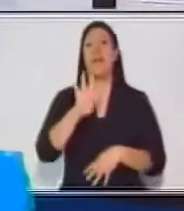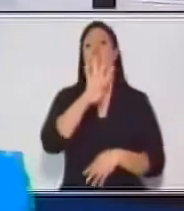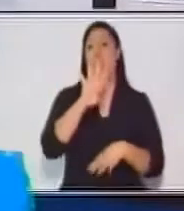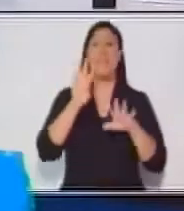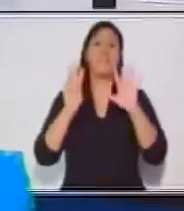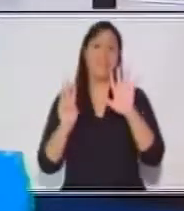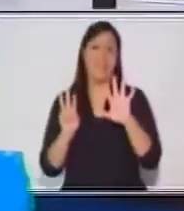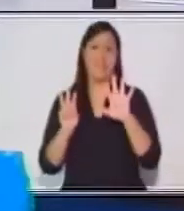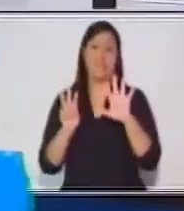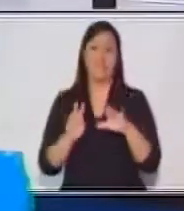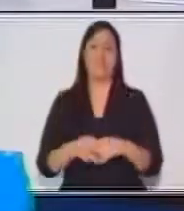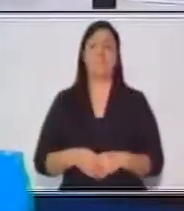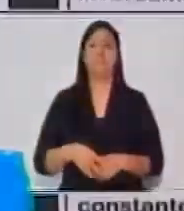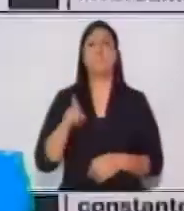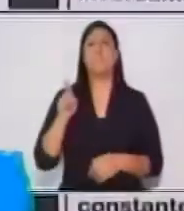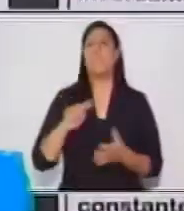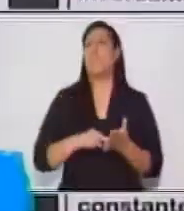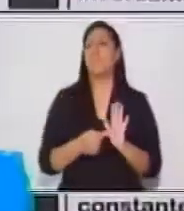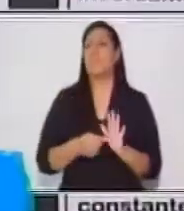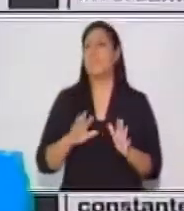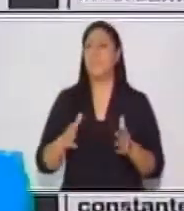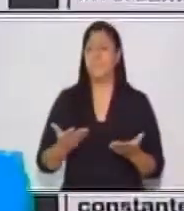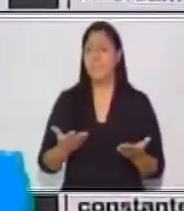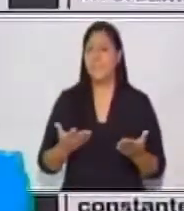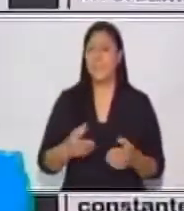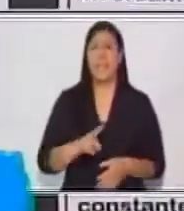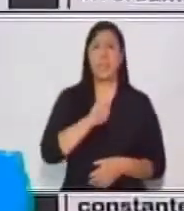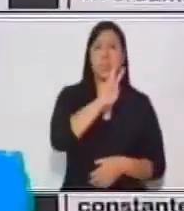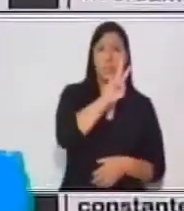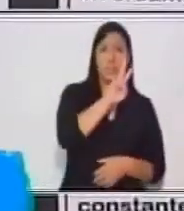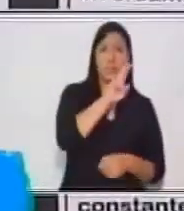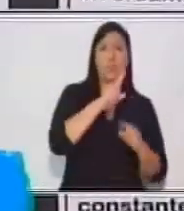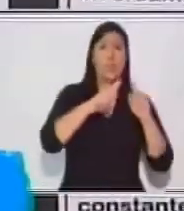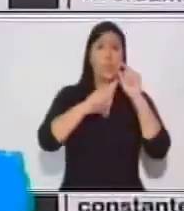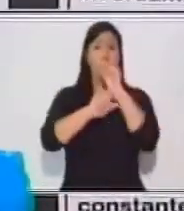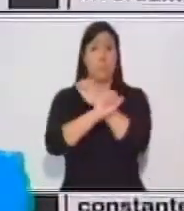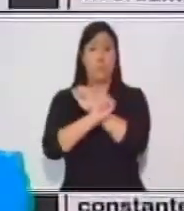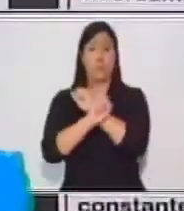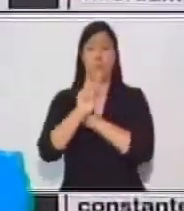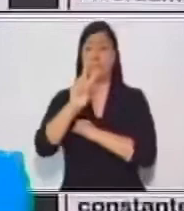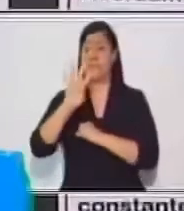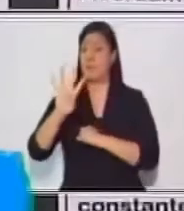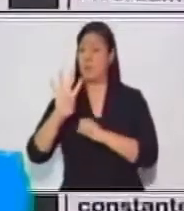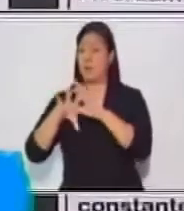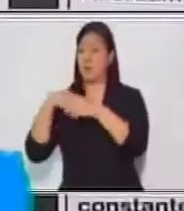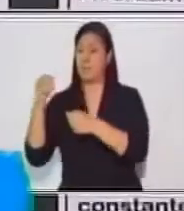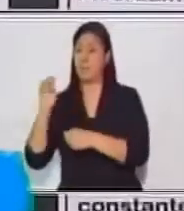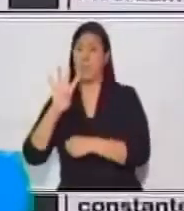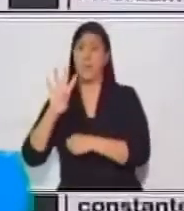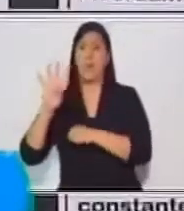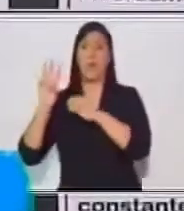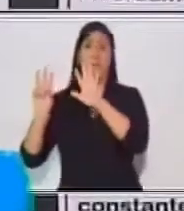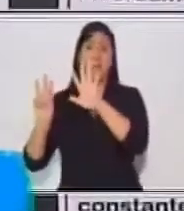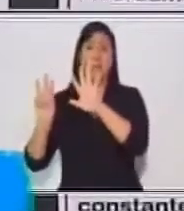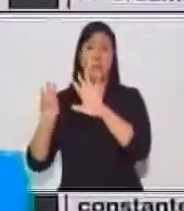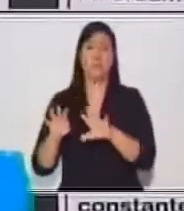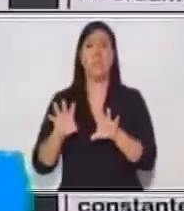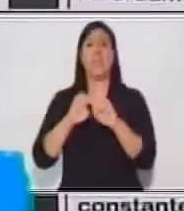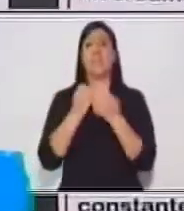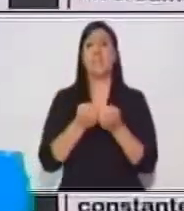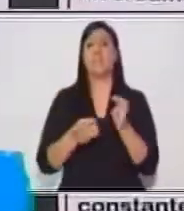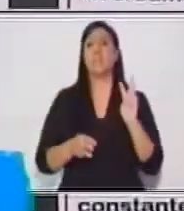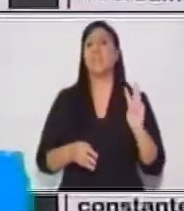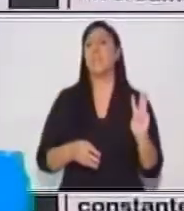48. Significa que 2 por 24 nos va a dar 48. Entonces 3 por qué número nos va a